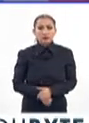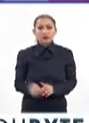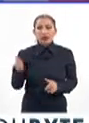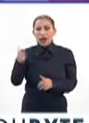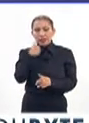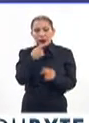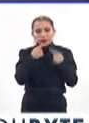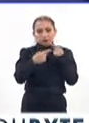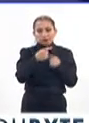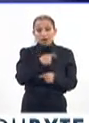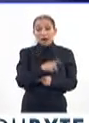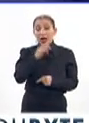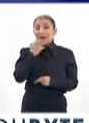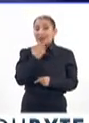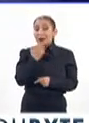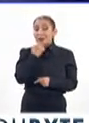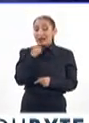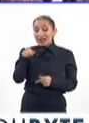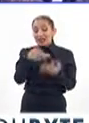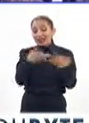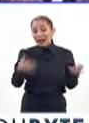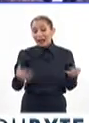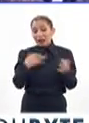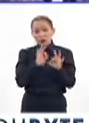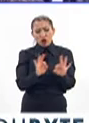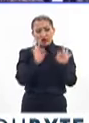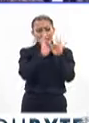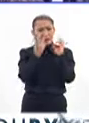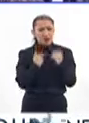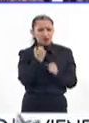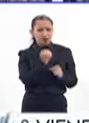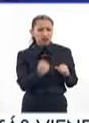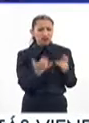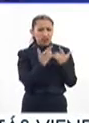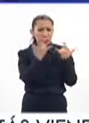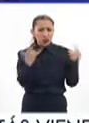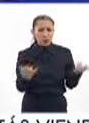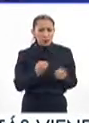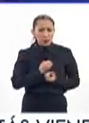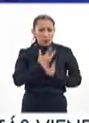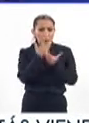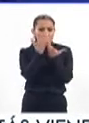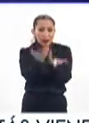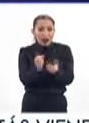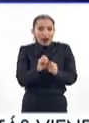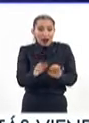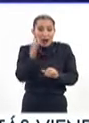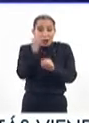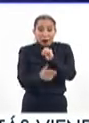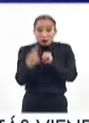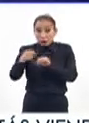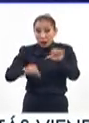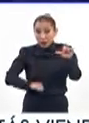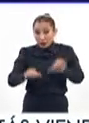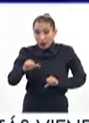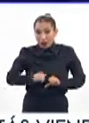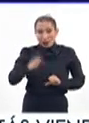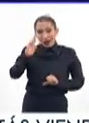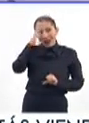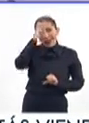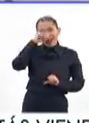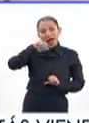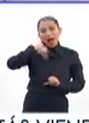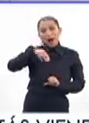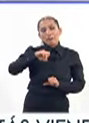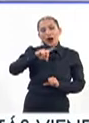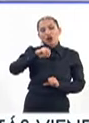cada mediación. Tepic, al ser tierra de importantes personajes históricos y poetas, no podían cerrar sus actividades sin recordar a